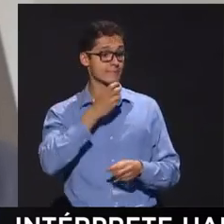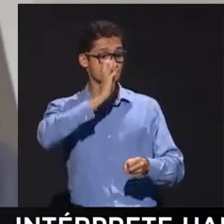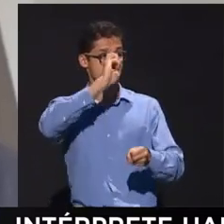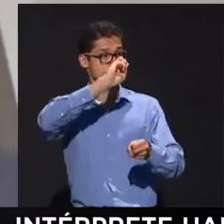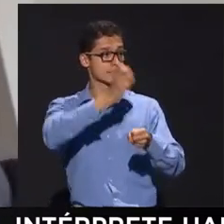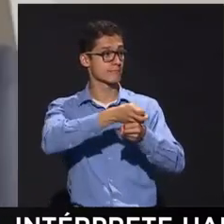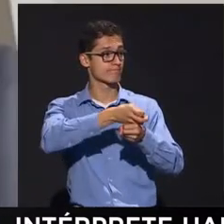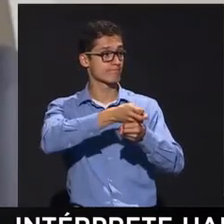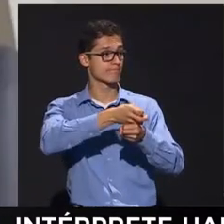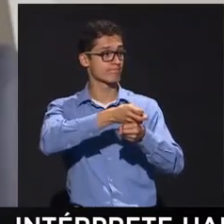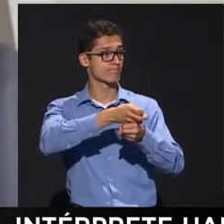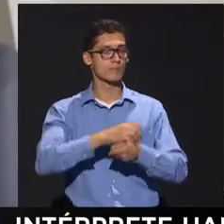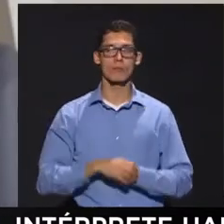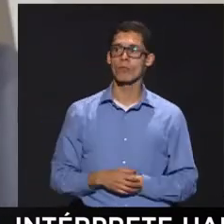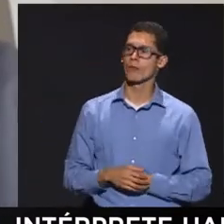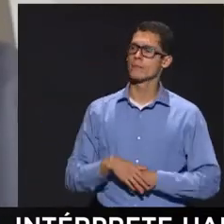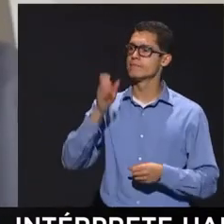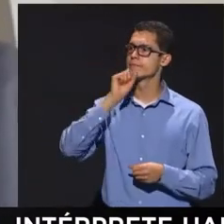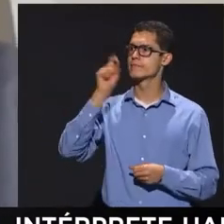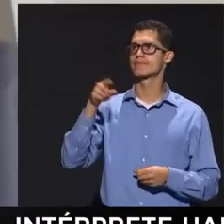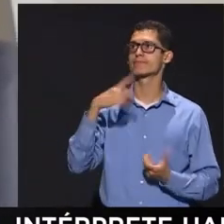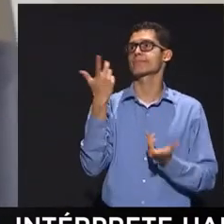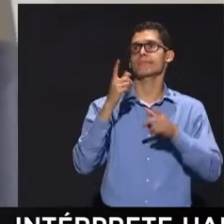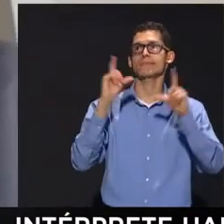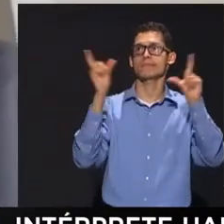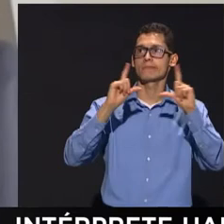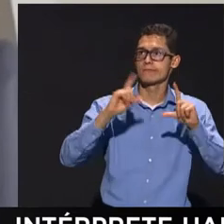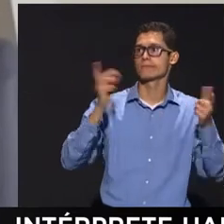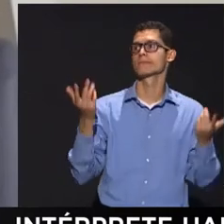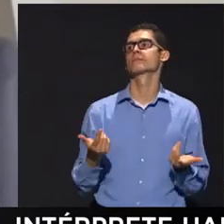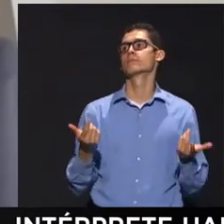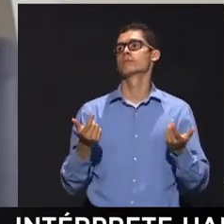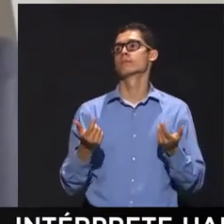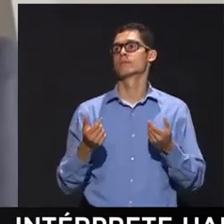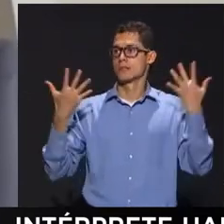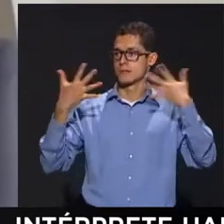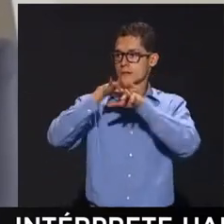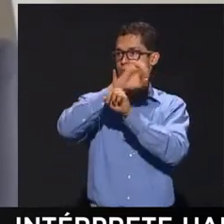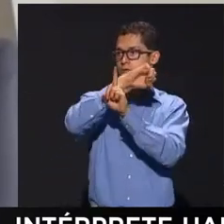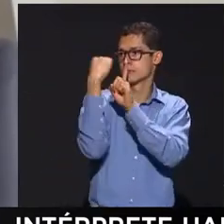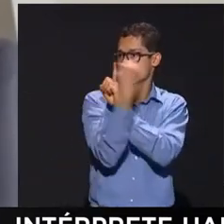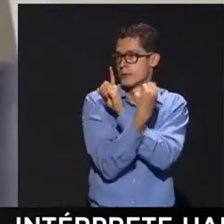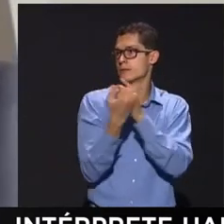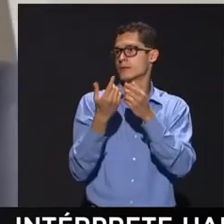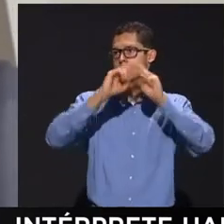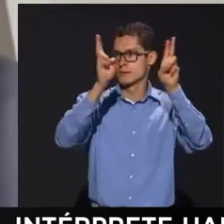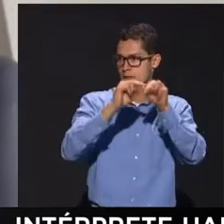contacto personal. ¿Cuál es el papel de los medios de comunicación actualmente y qué papel estamos desempeñando nosotros?